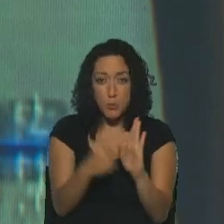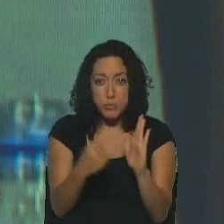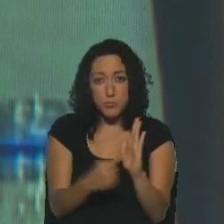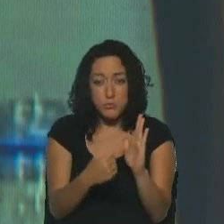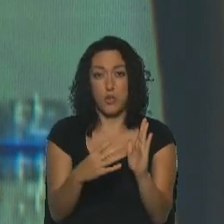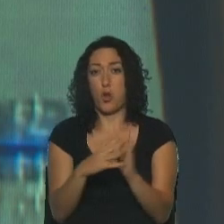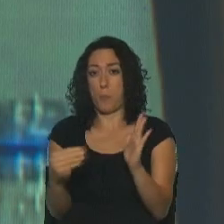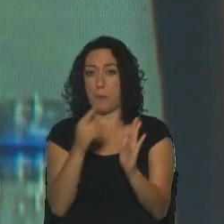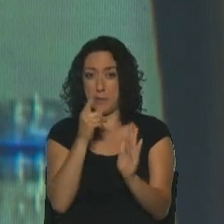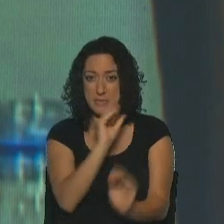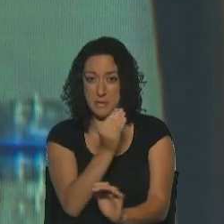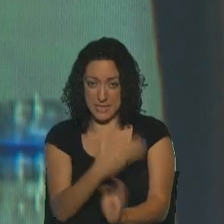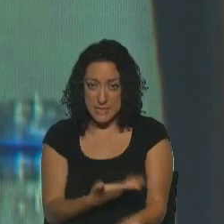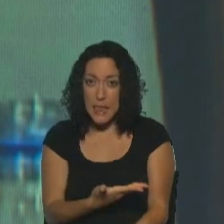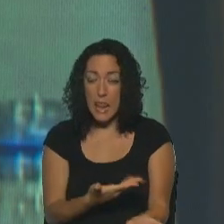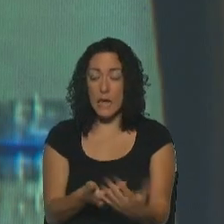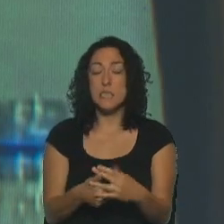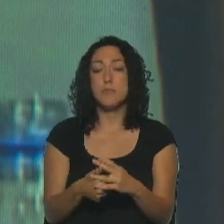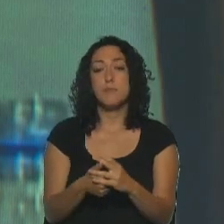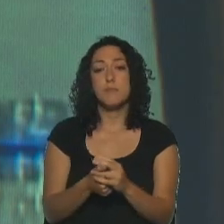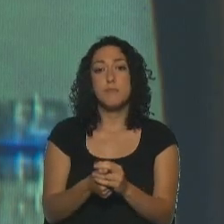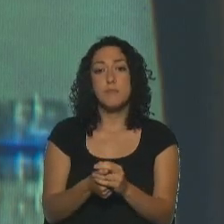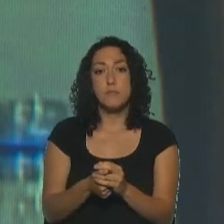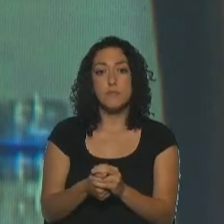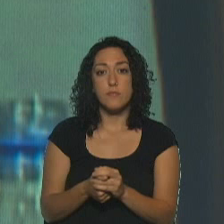calco. Digo, habrá que comparar solamente para eso la